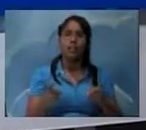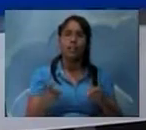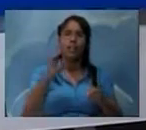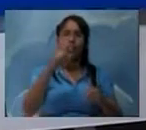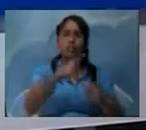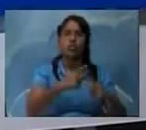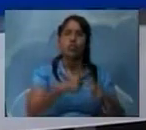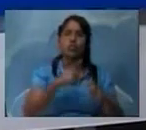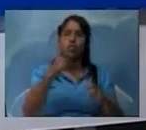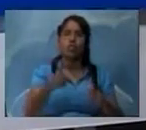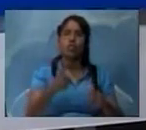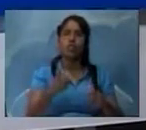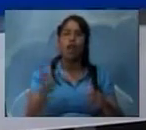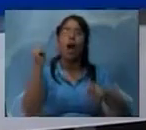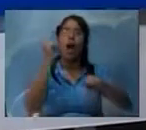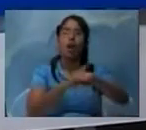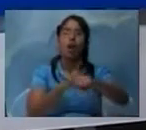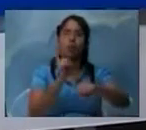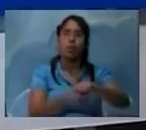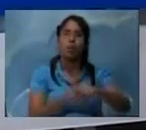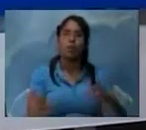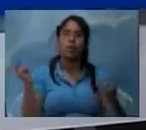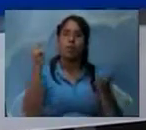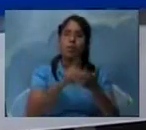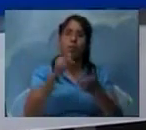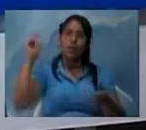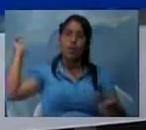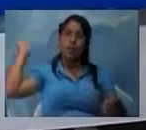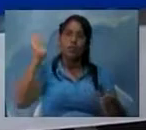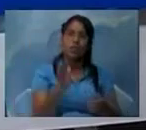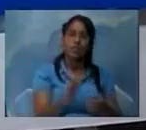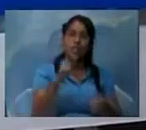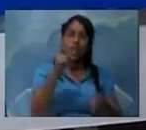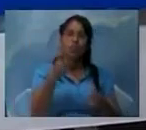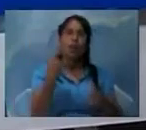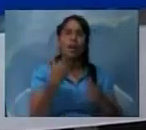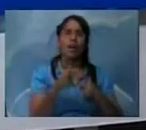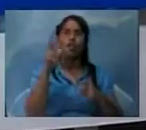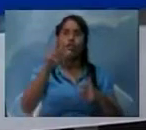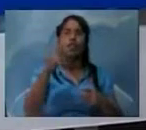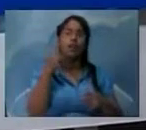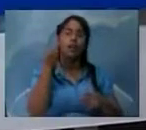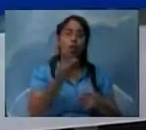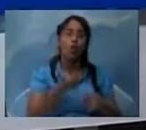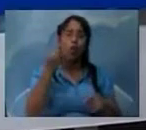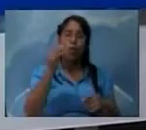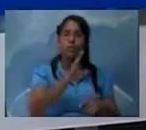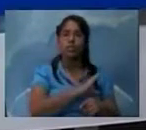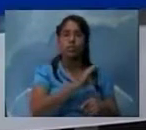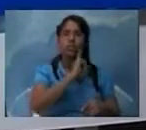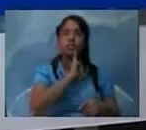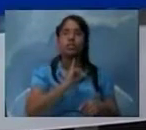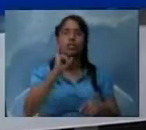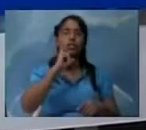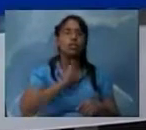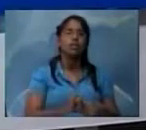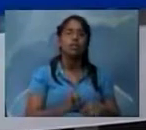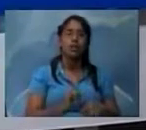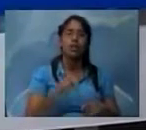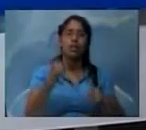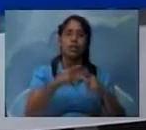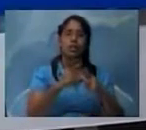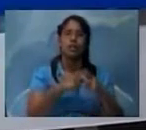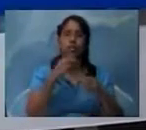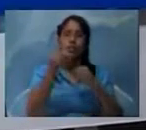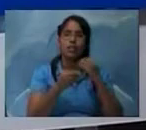posible? Al momento fueron traídos aquellos tres jóvenes judíos. Imitaste